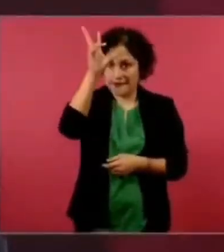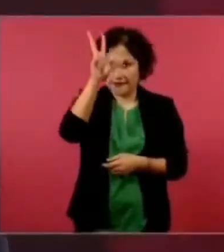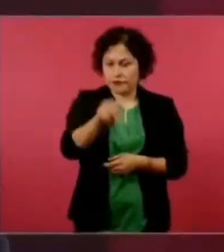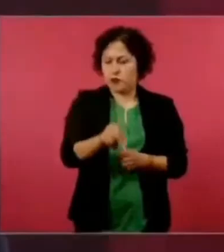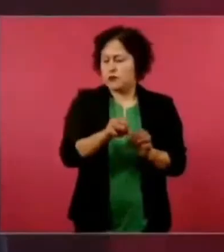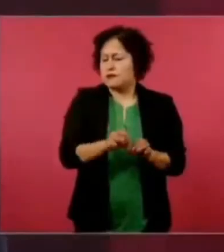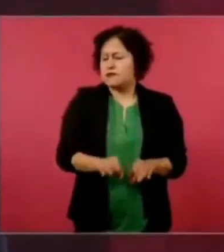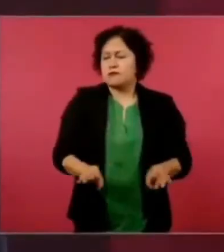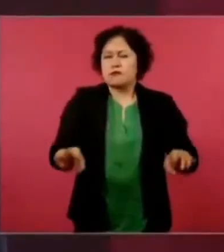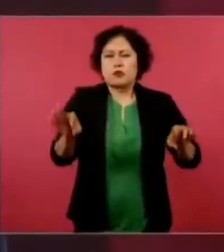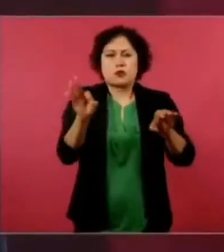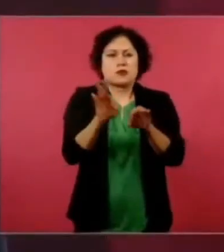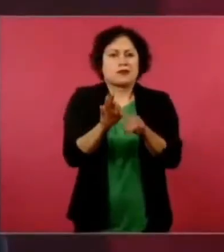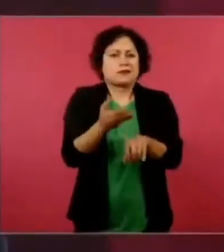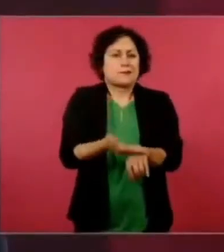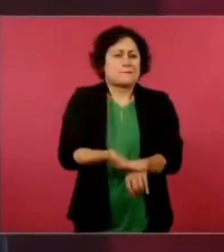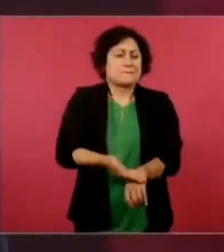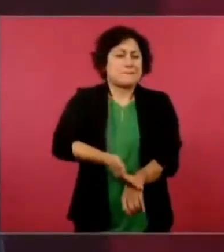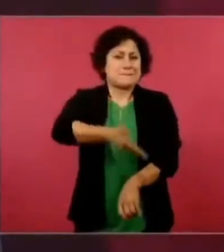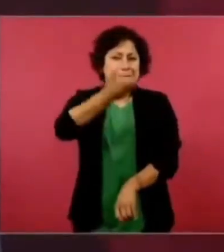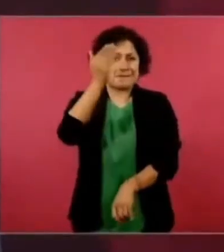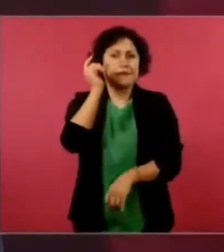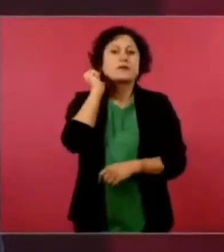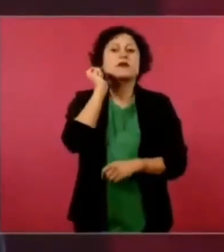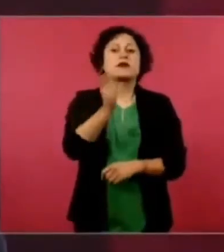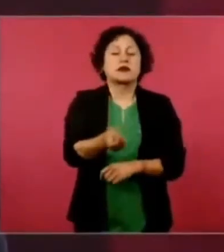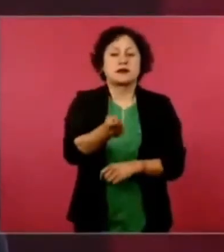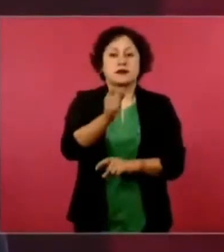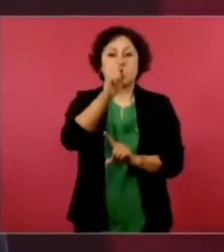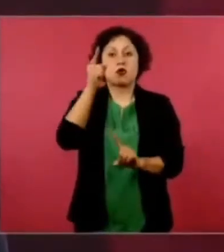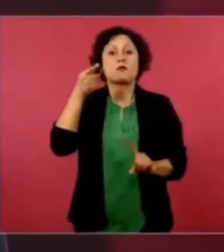porque es lo más importante, encontrar a los jóvenes.